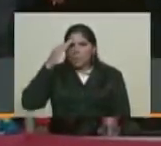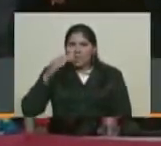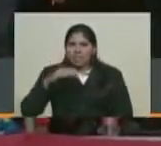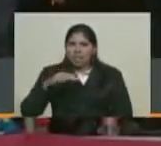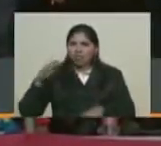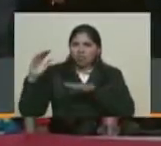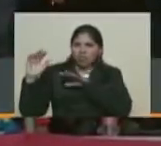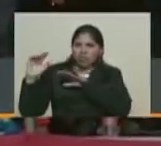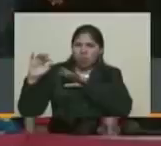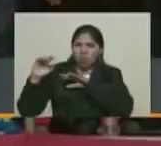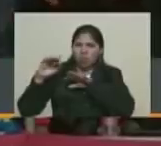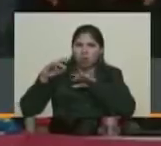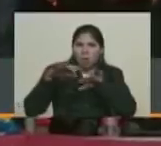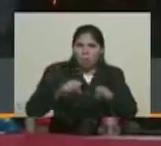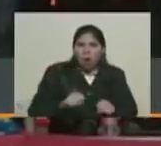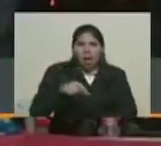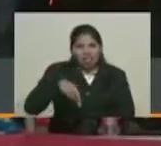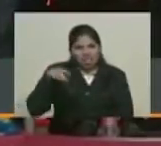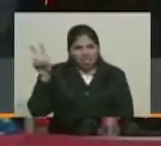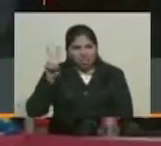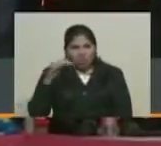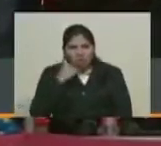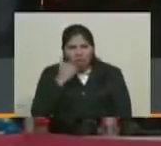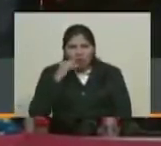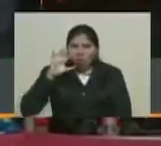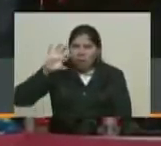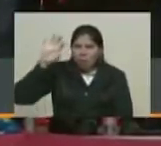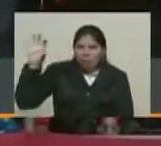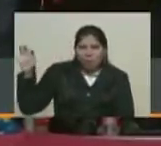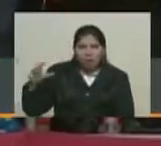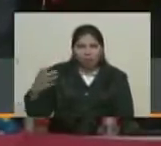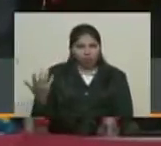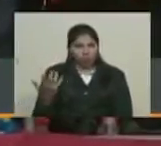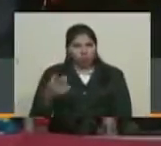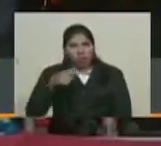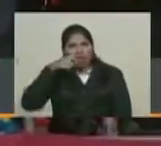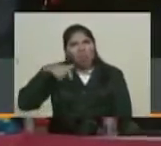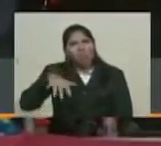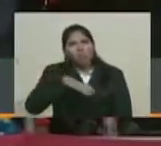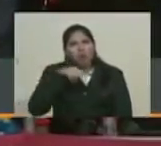una intervención extranjera, y el pueblo